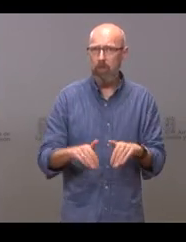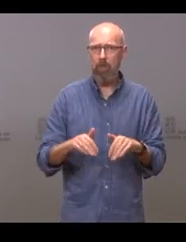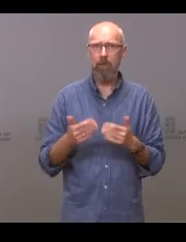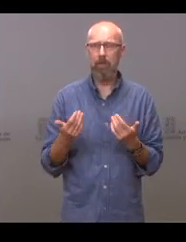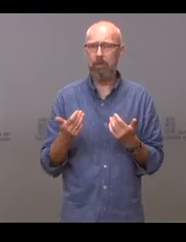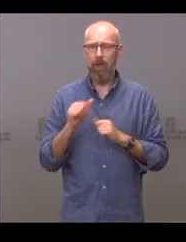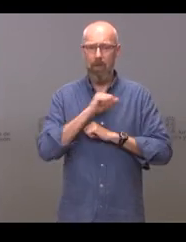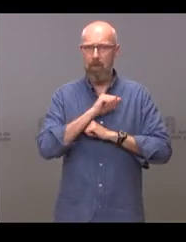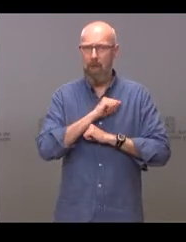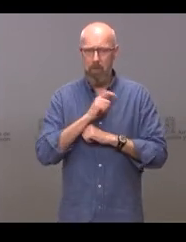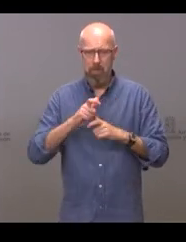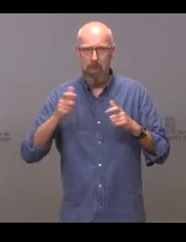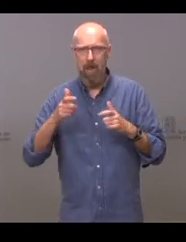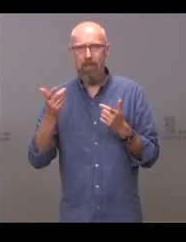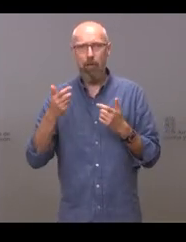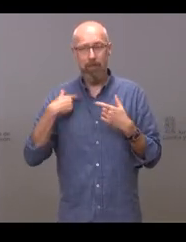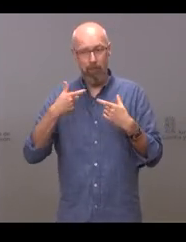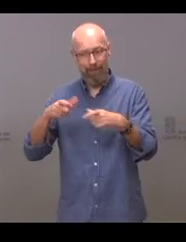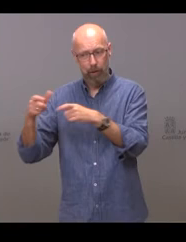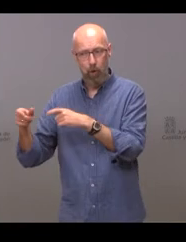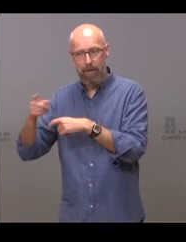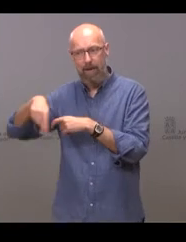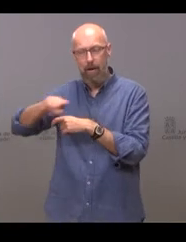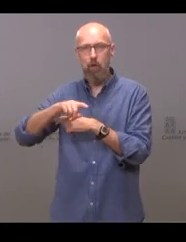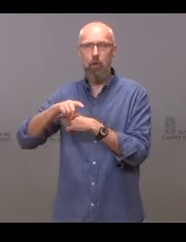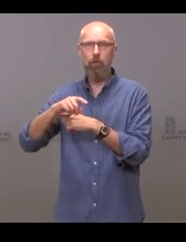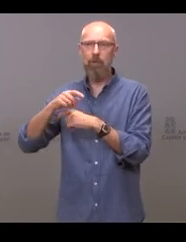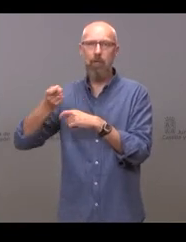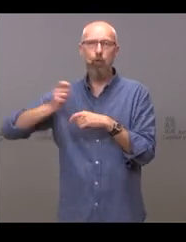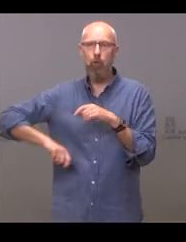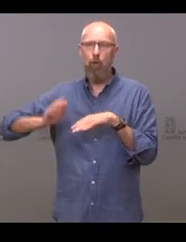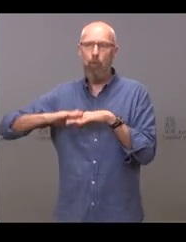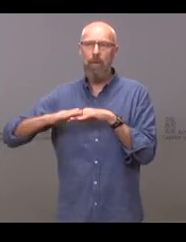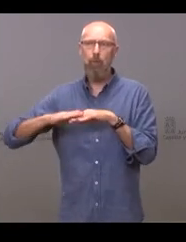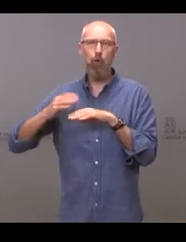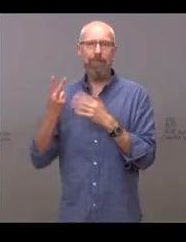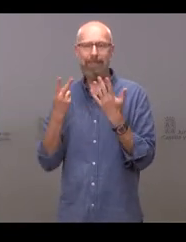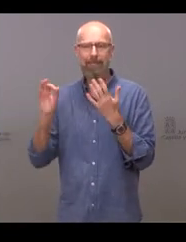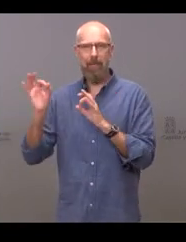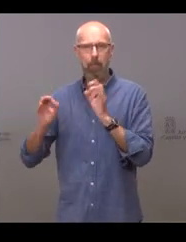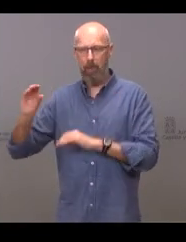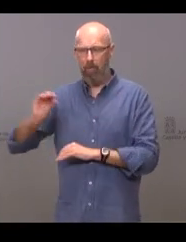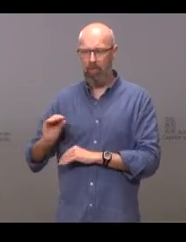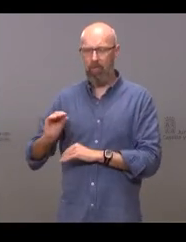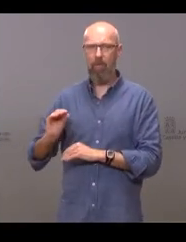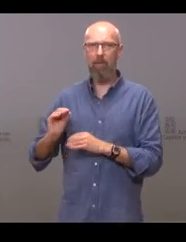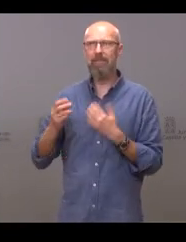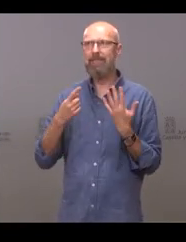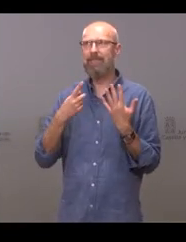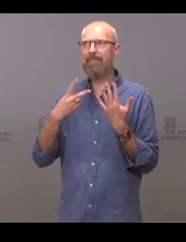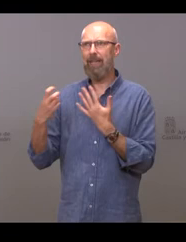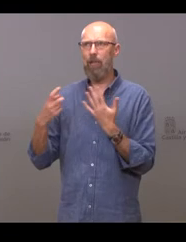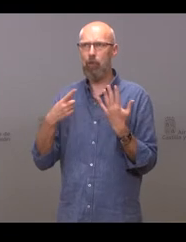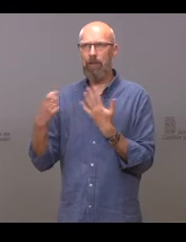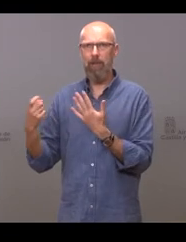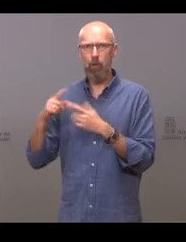en erte de estos sectores cobran el 70 por ciento del salario mínimo están en 700 euros 600 euros y hay familias